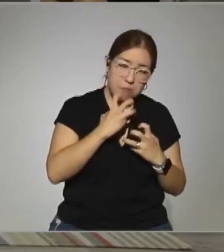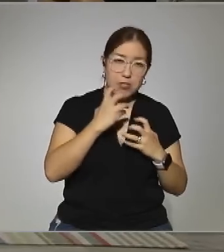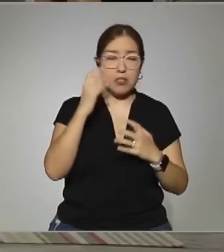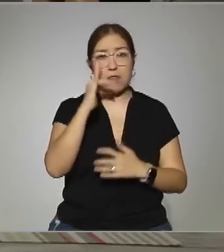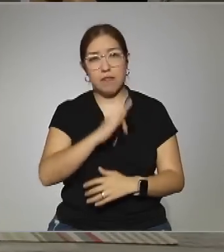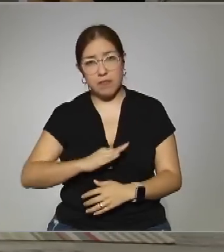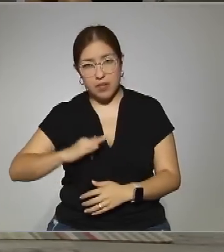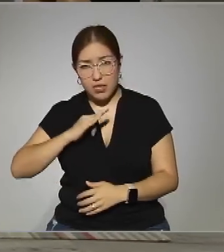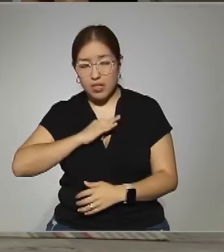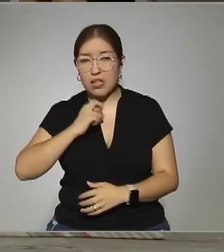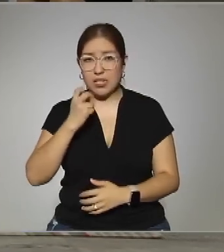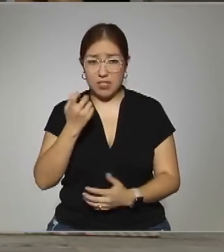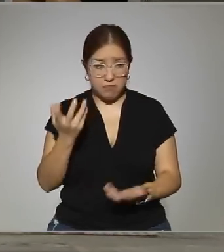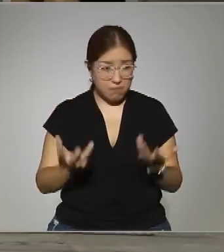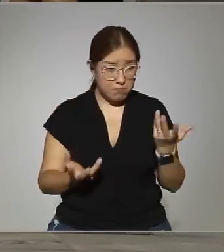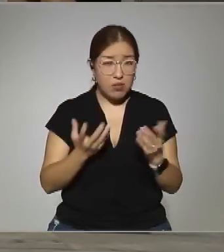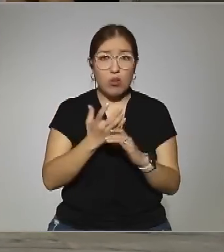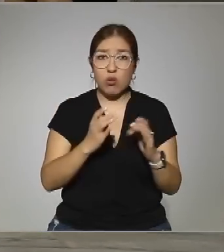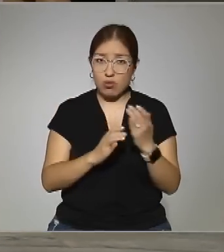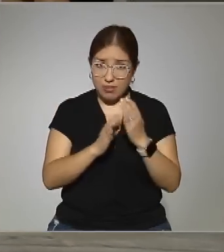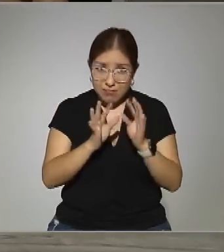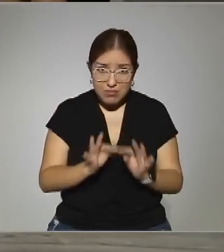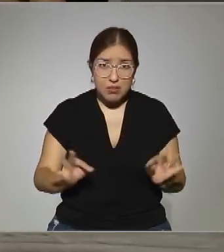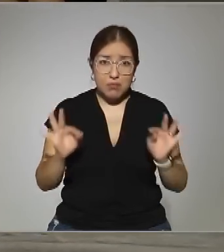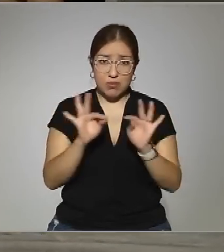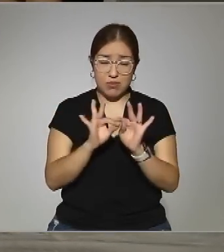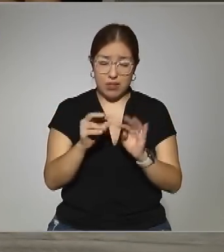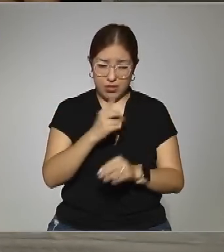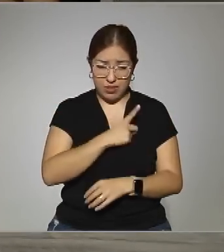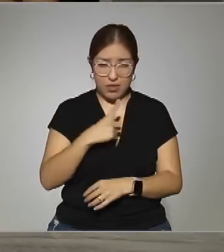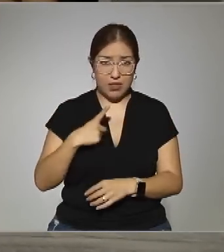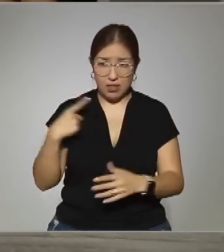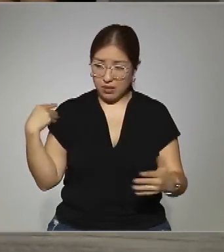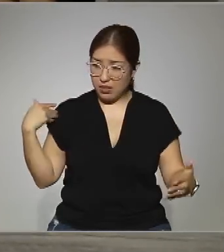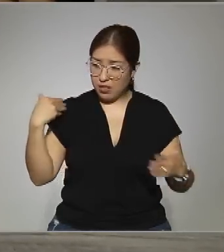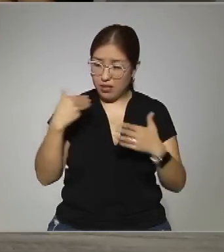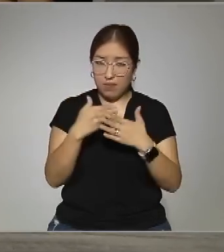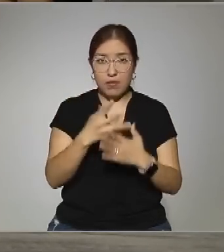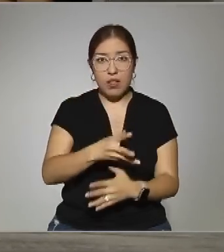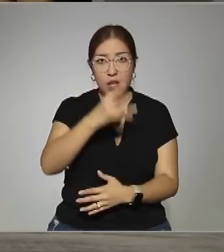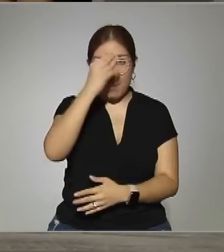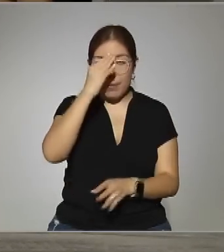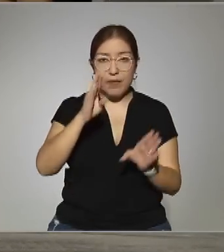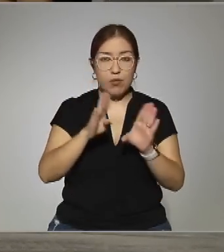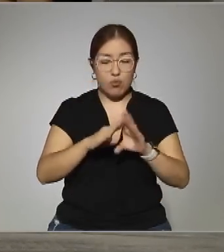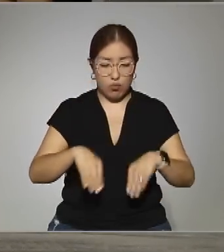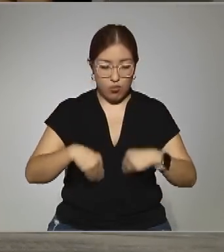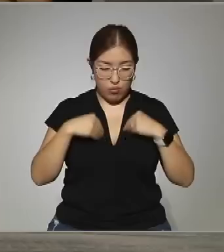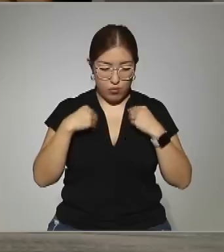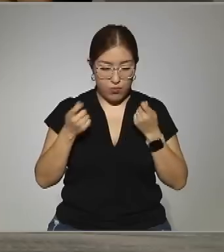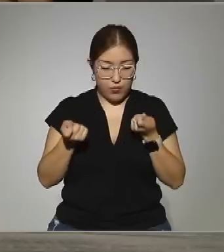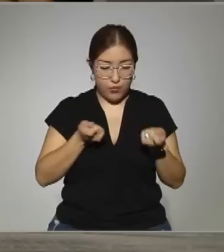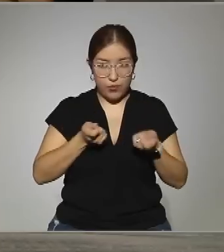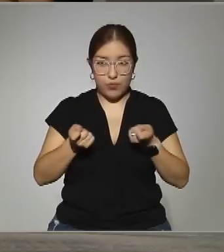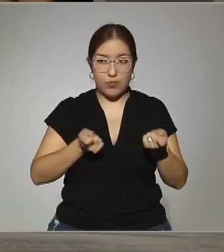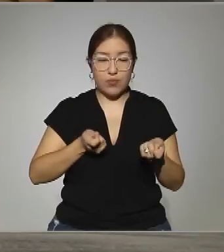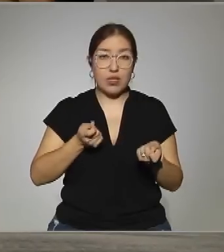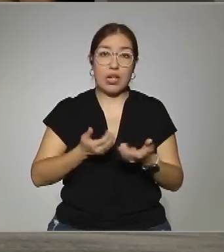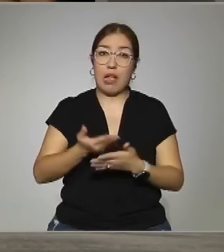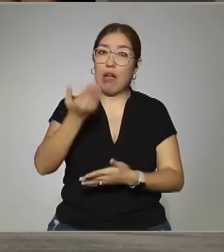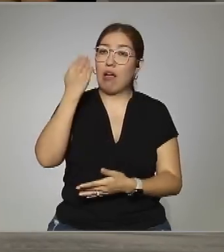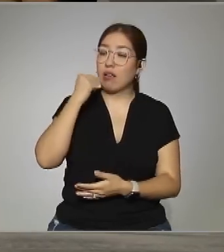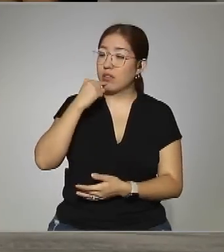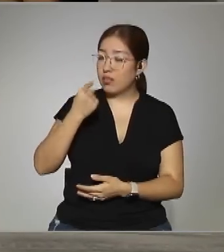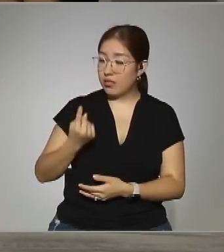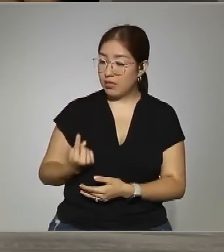partes importantes. Entonces tenemos que aprender a vivir y a equilibrar estas emociones y darnos cuenta que lo que vivimos desde la